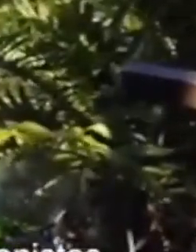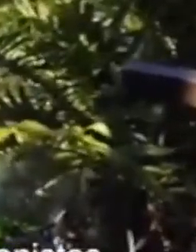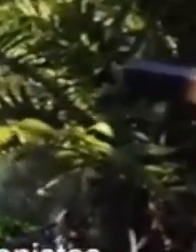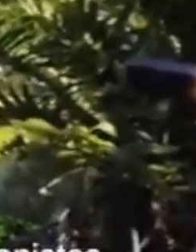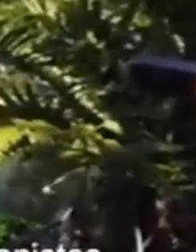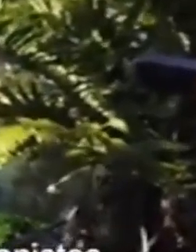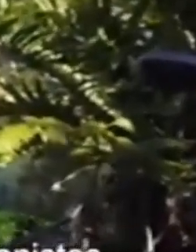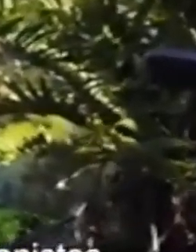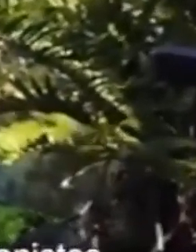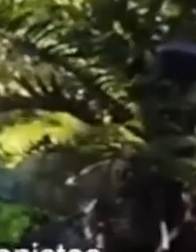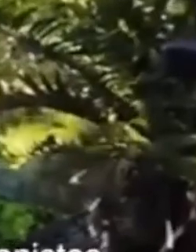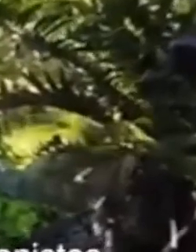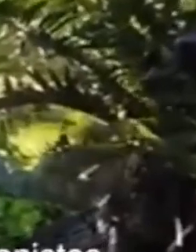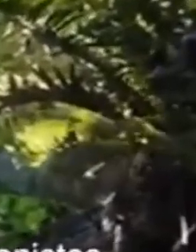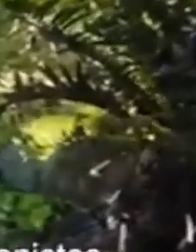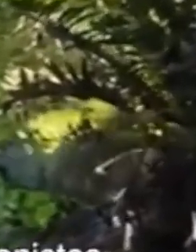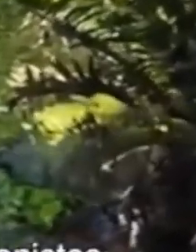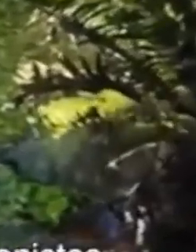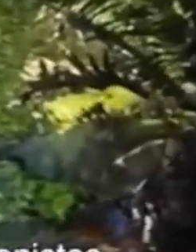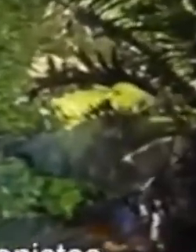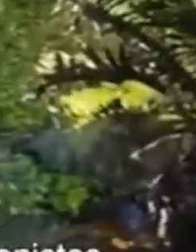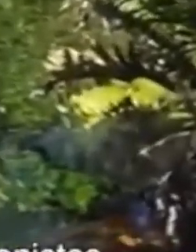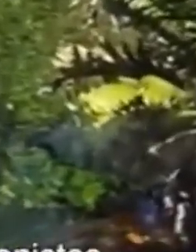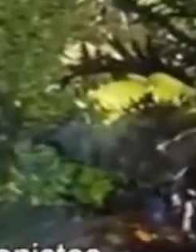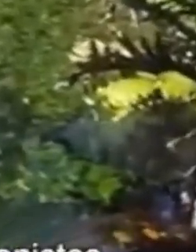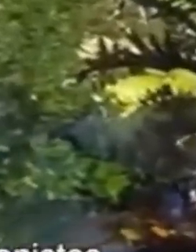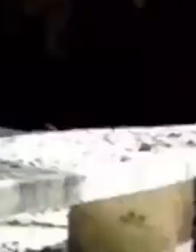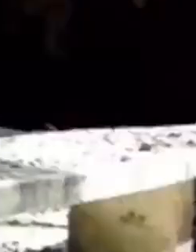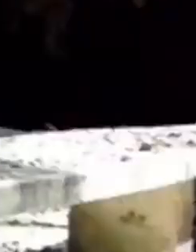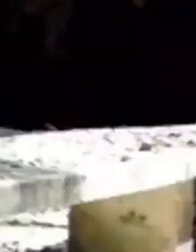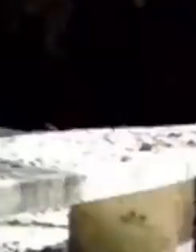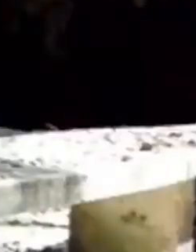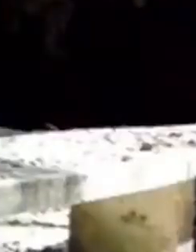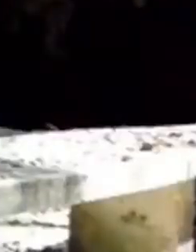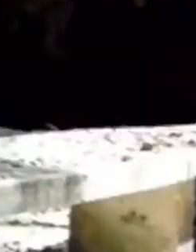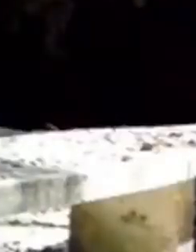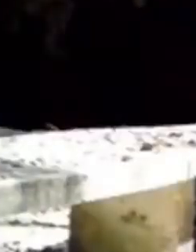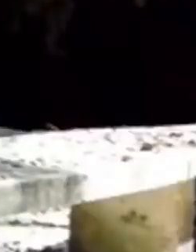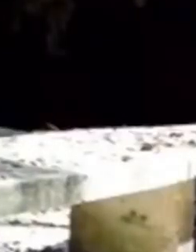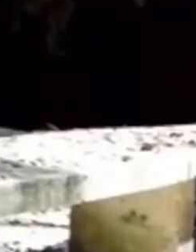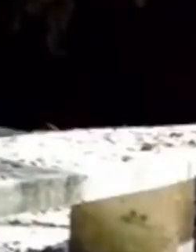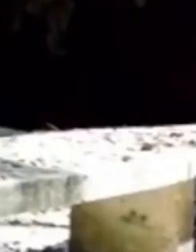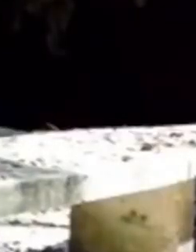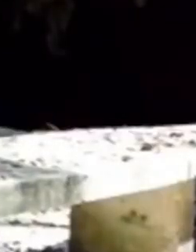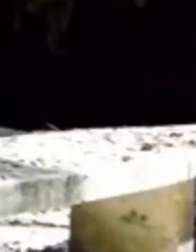lugar. Tanto artistas, inversionistas, les gusta el chisme.